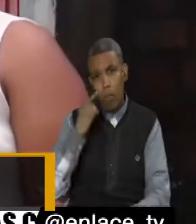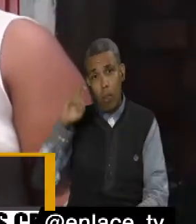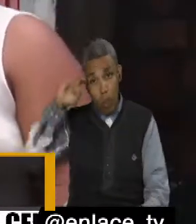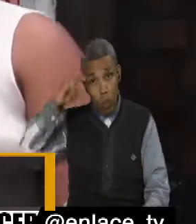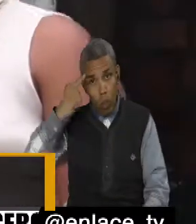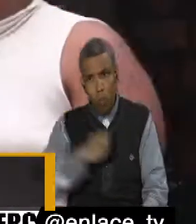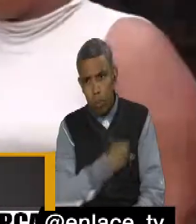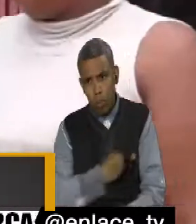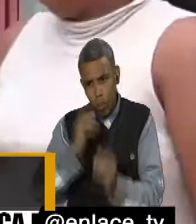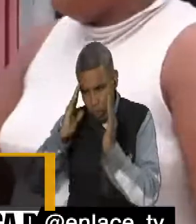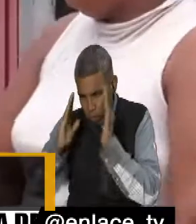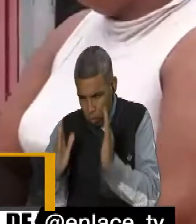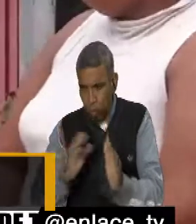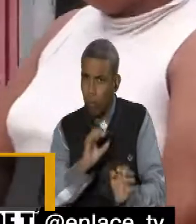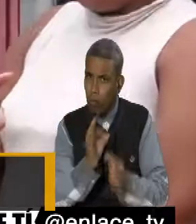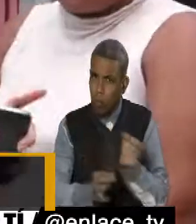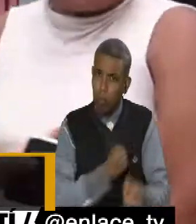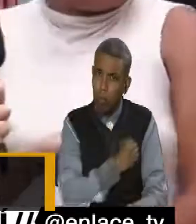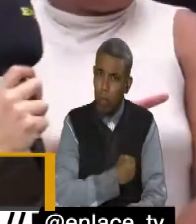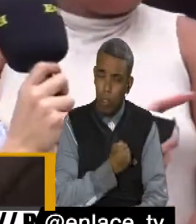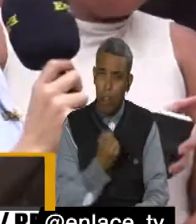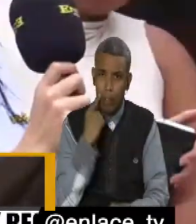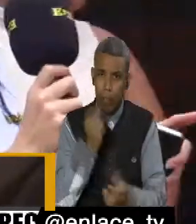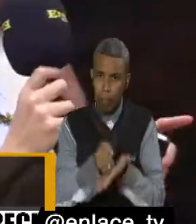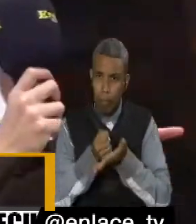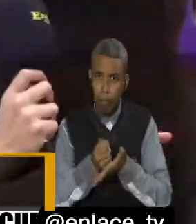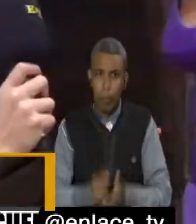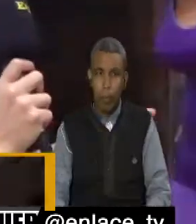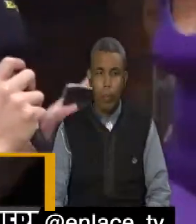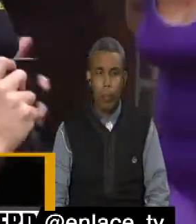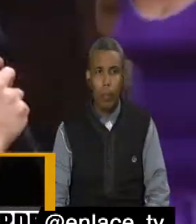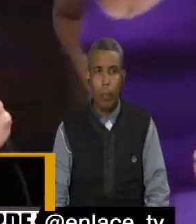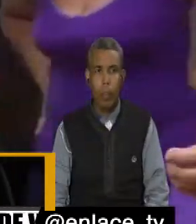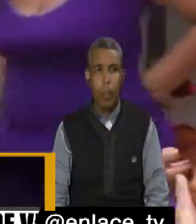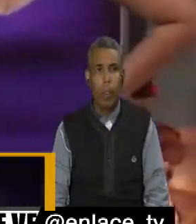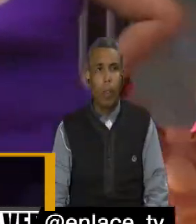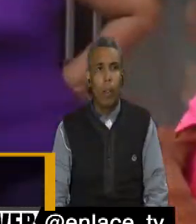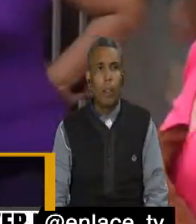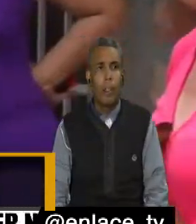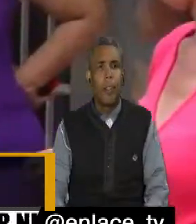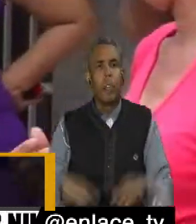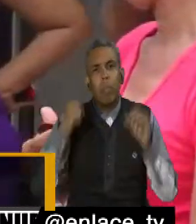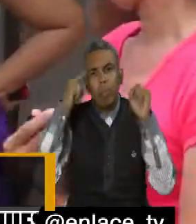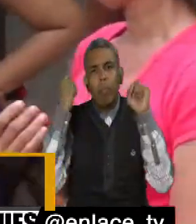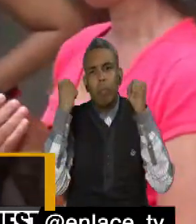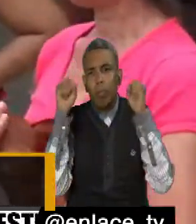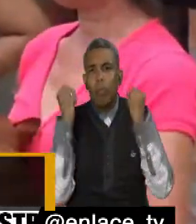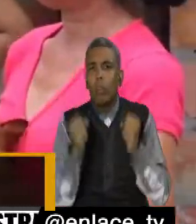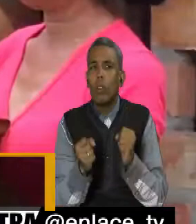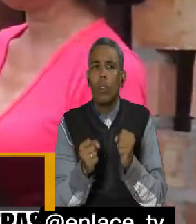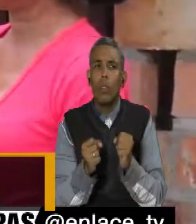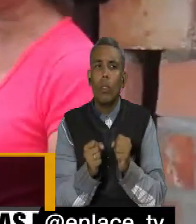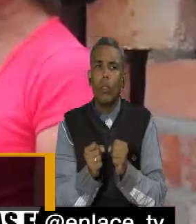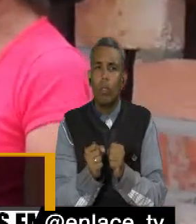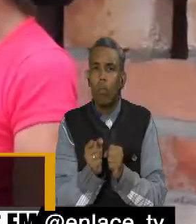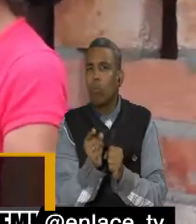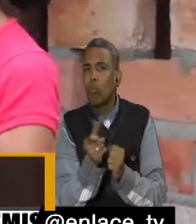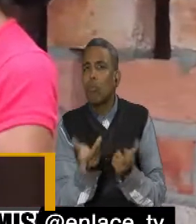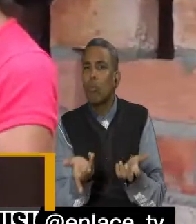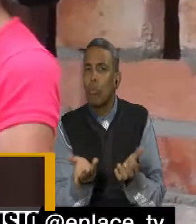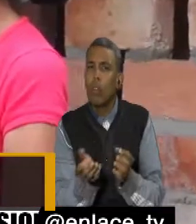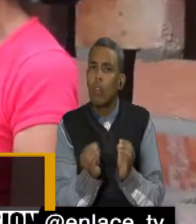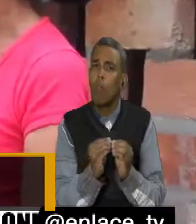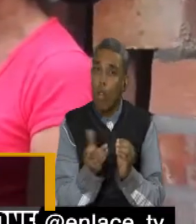nuestros animales. La preocupación también para usted, mi señora, que dicen sus vecinos que también ha sido una persona que ha protegido